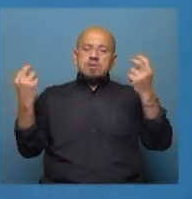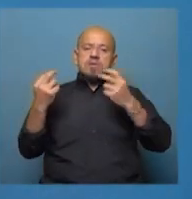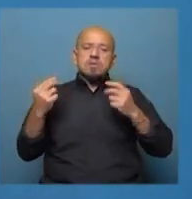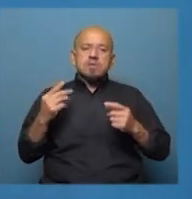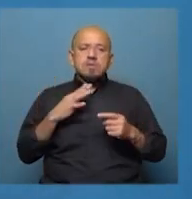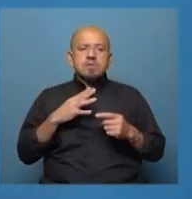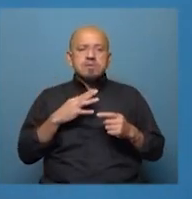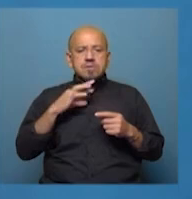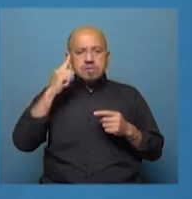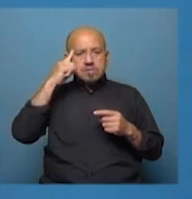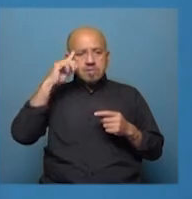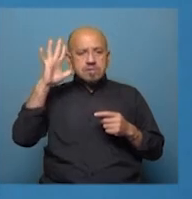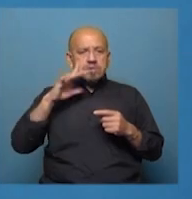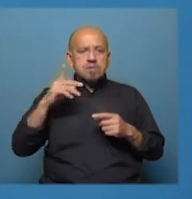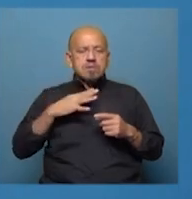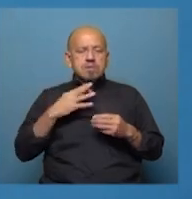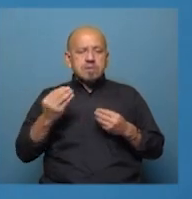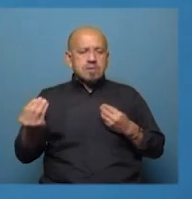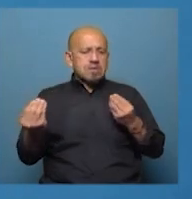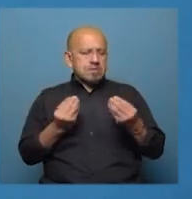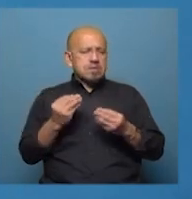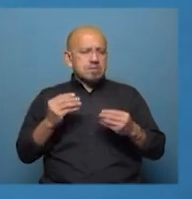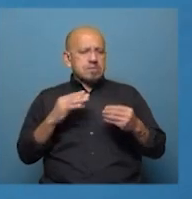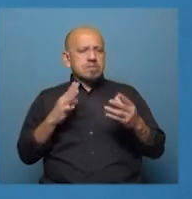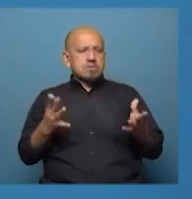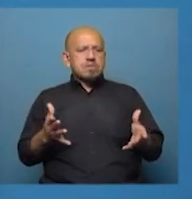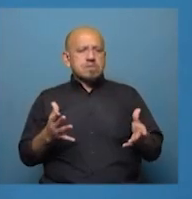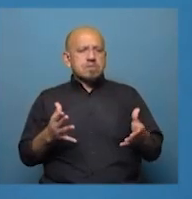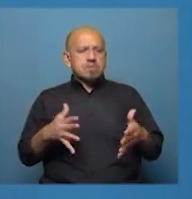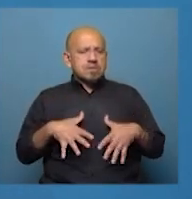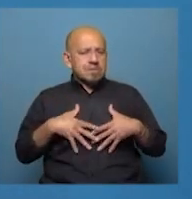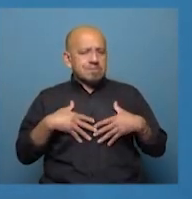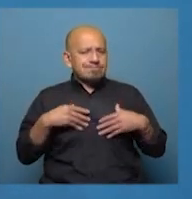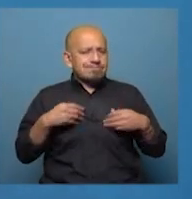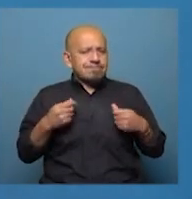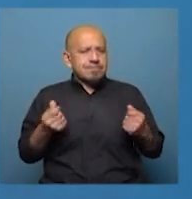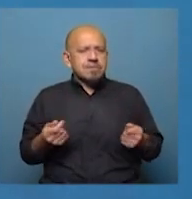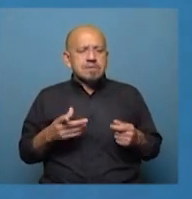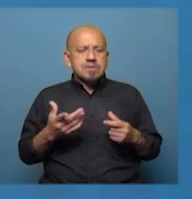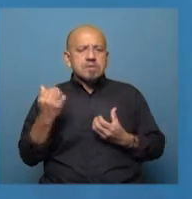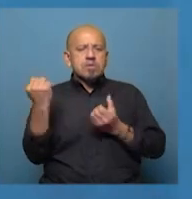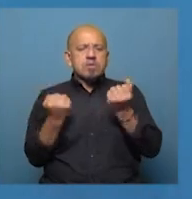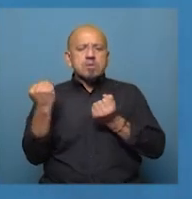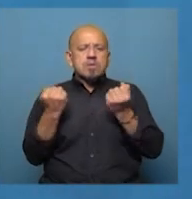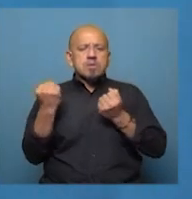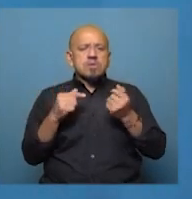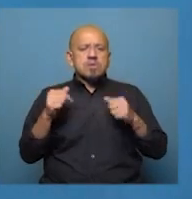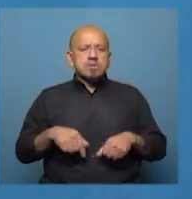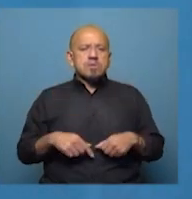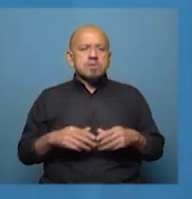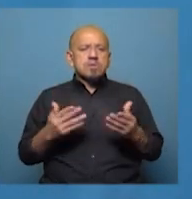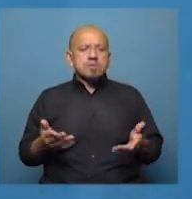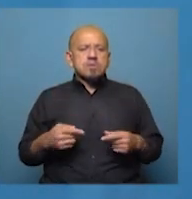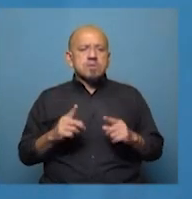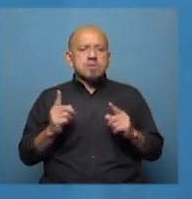hay que ponerse en el lugar de los trabajadores no Además de de lo emocional el que económicamente Hoy no están pudiendo hacer frente a